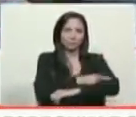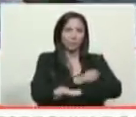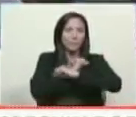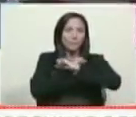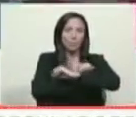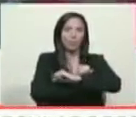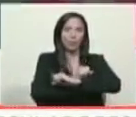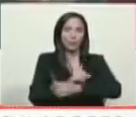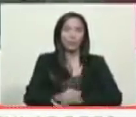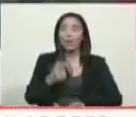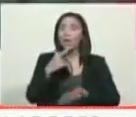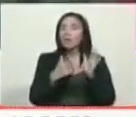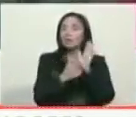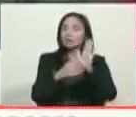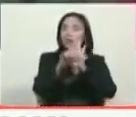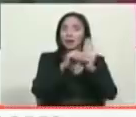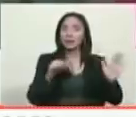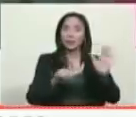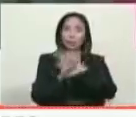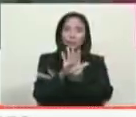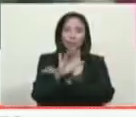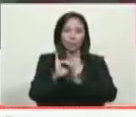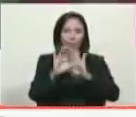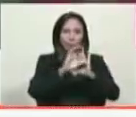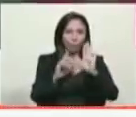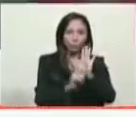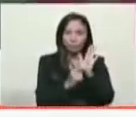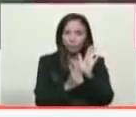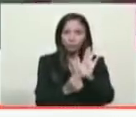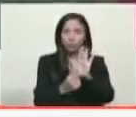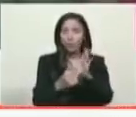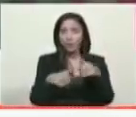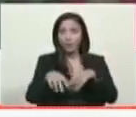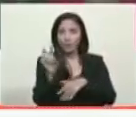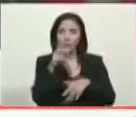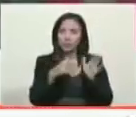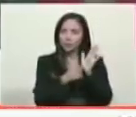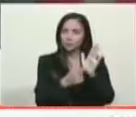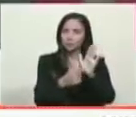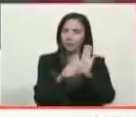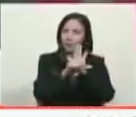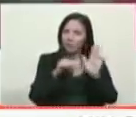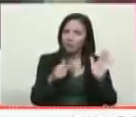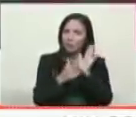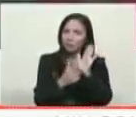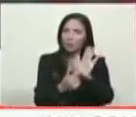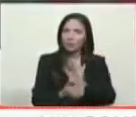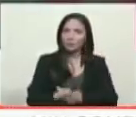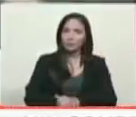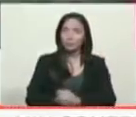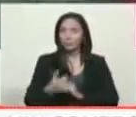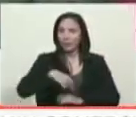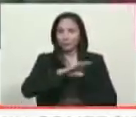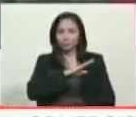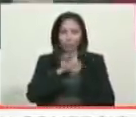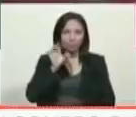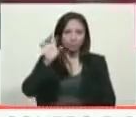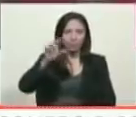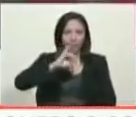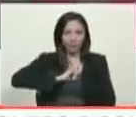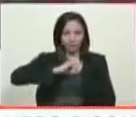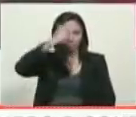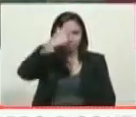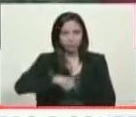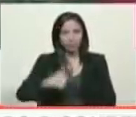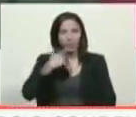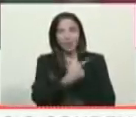Como lo dice el artículo 5 de la Constitución de nuestra República Bolivariana de Venezuela, la soberanía reside en